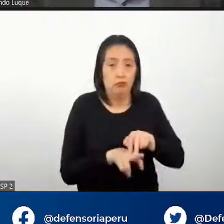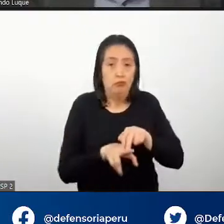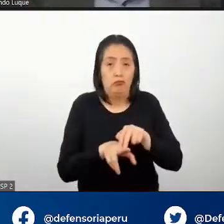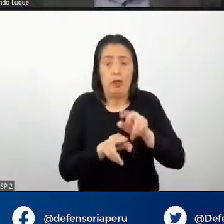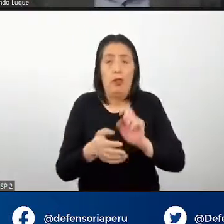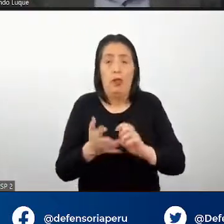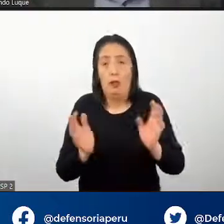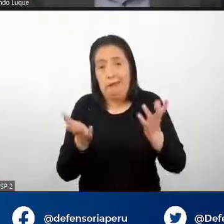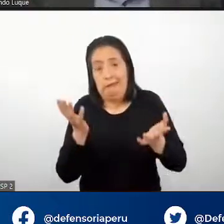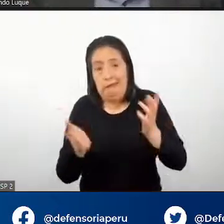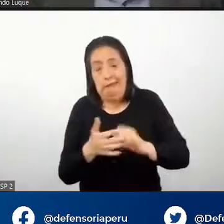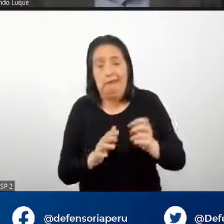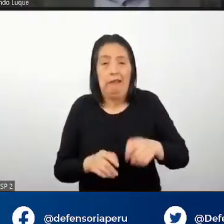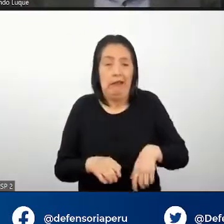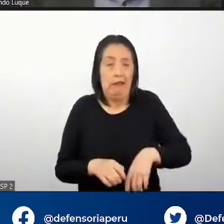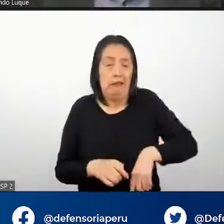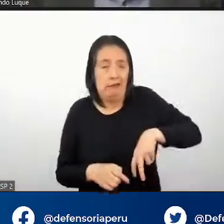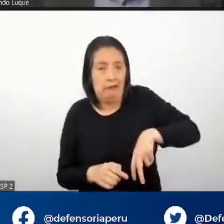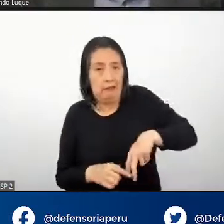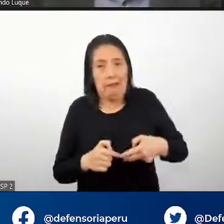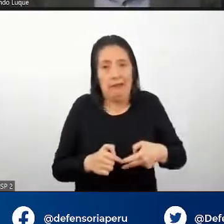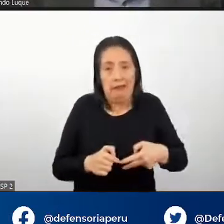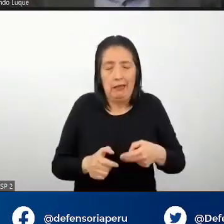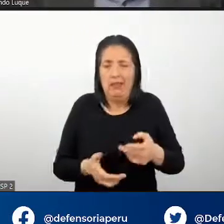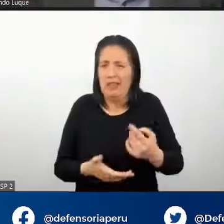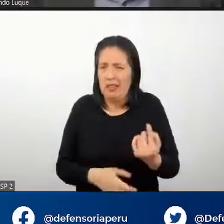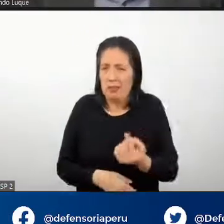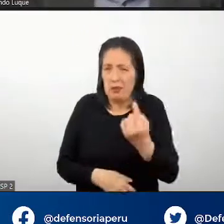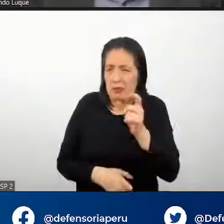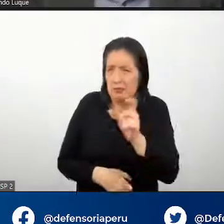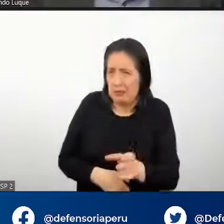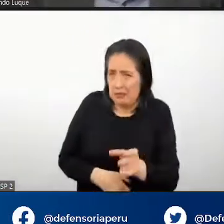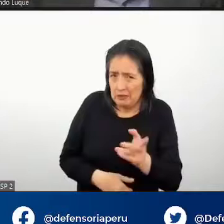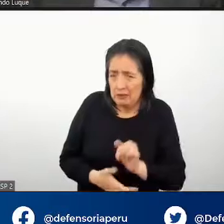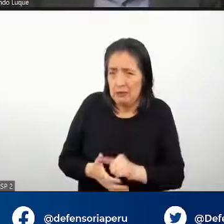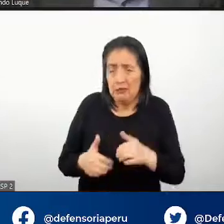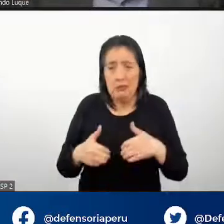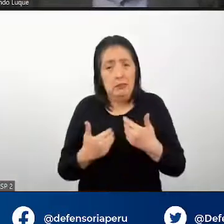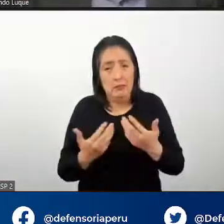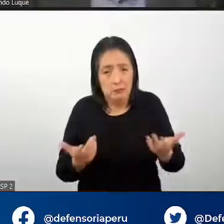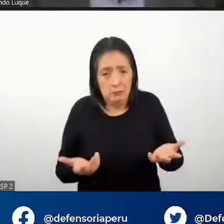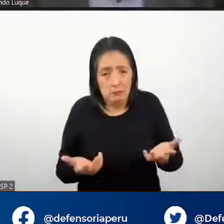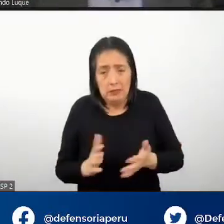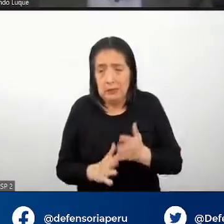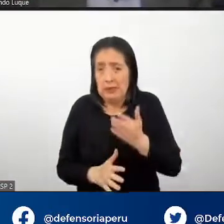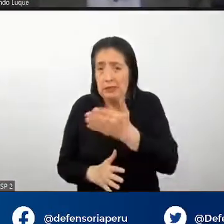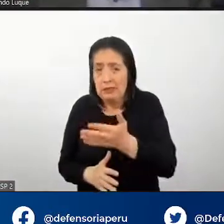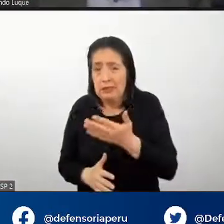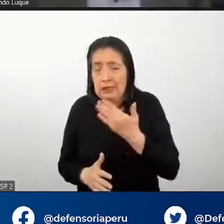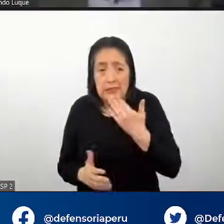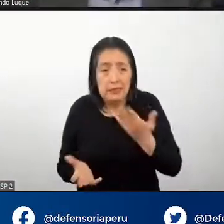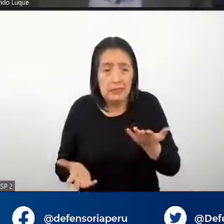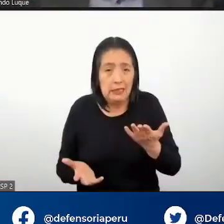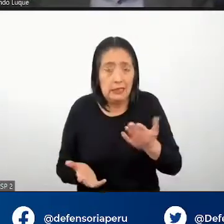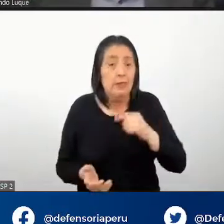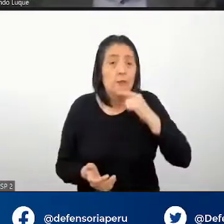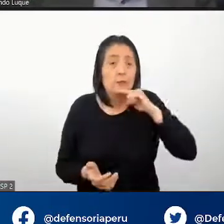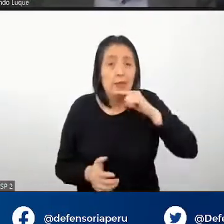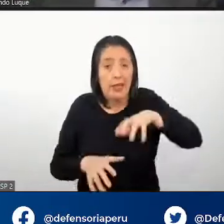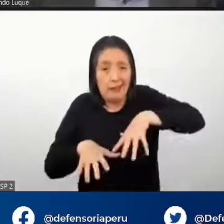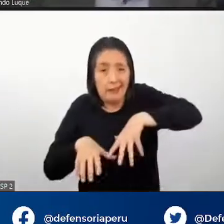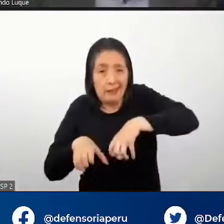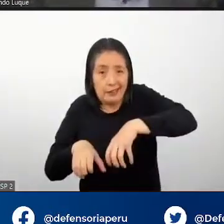romper una pierna, etc. Ahí la única persona a la cual se puede recurrir es a la huesera,